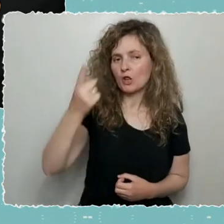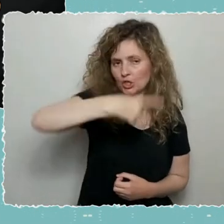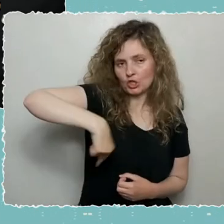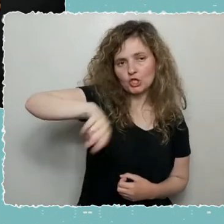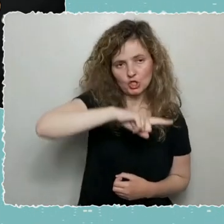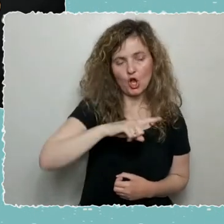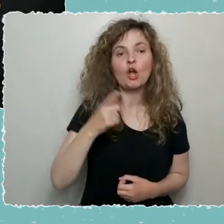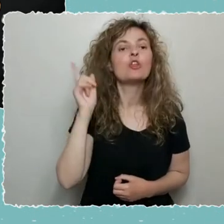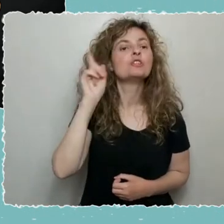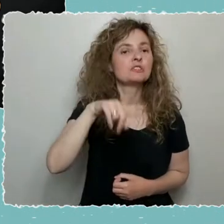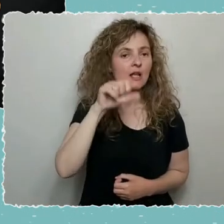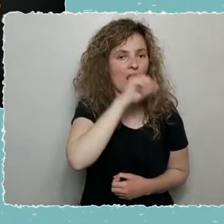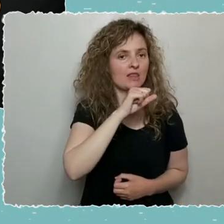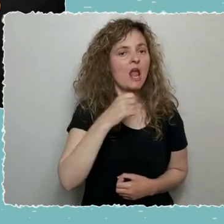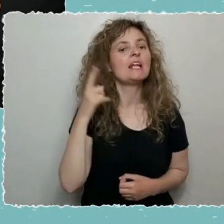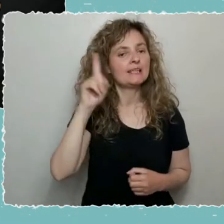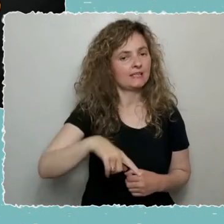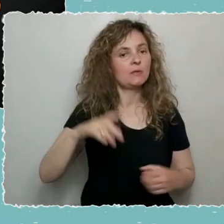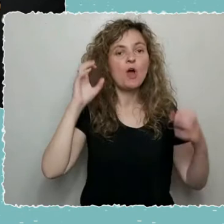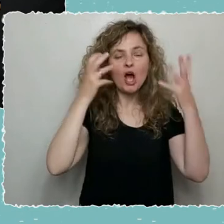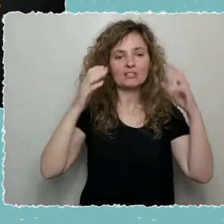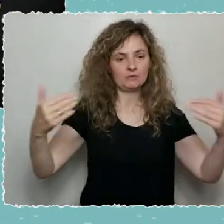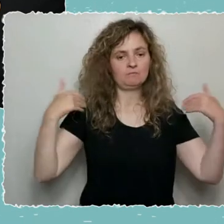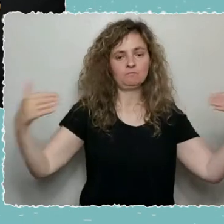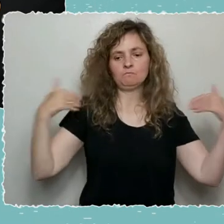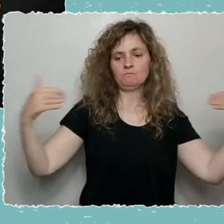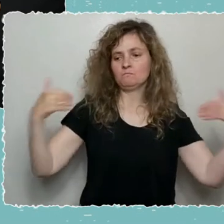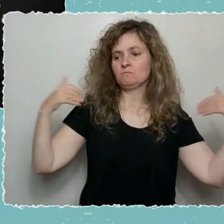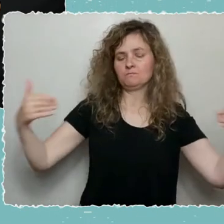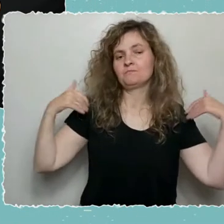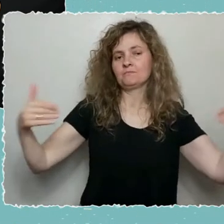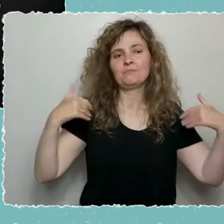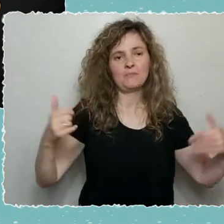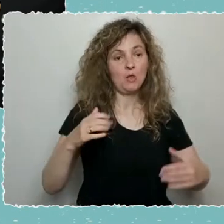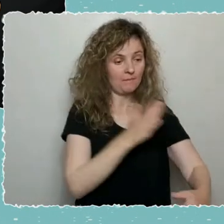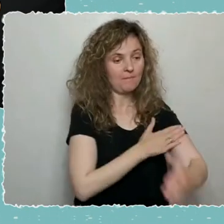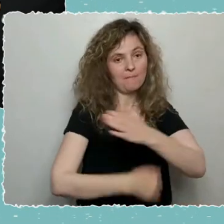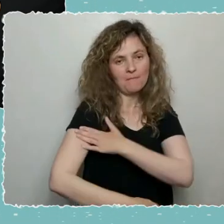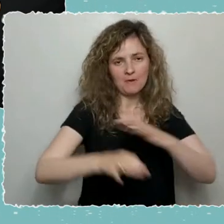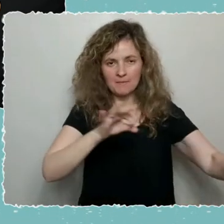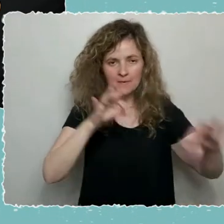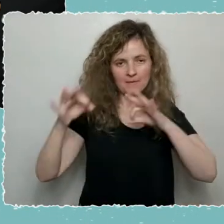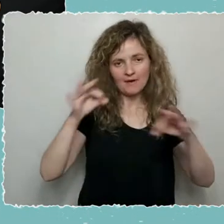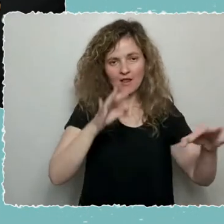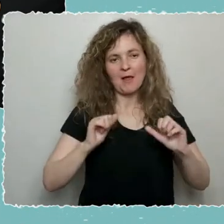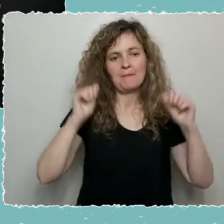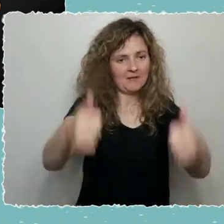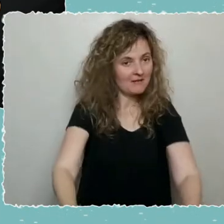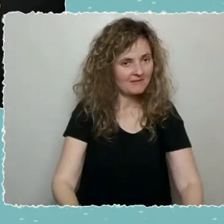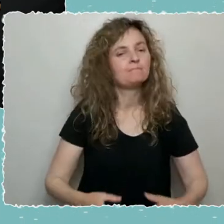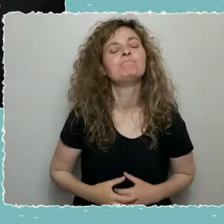comigo. Sí, sí, sí, é con xestos. Así facemos educación física. Ja, ja, ja, ja. Brazos preparados, que